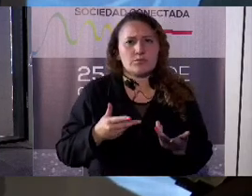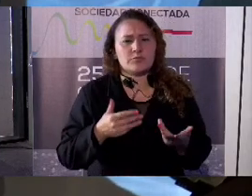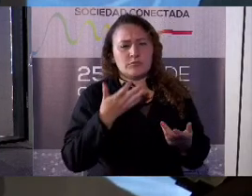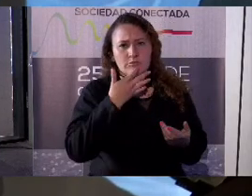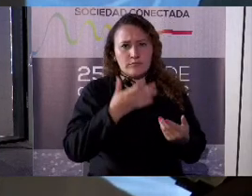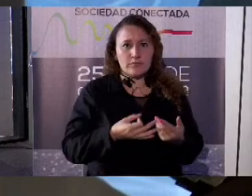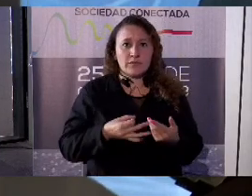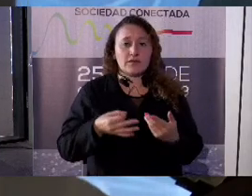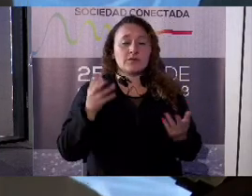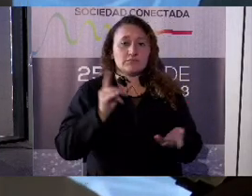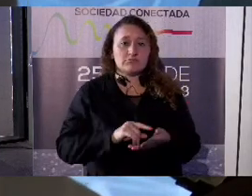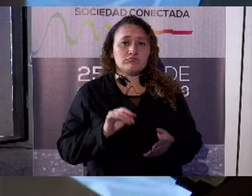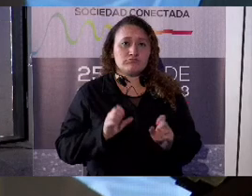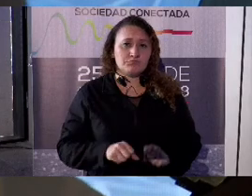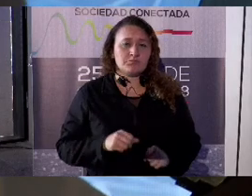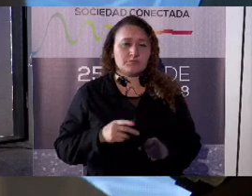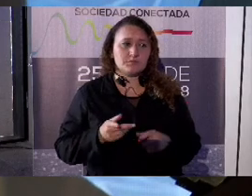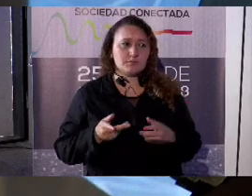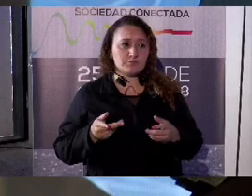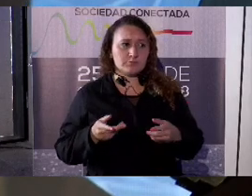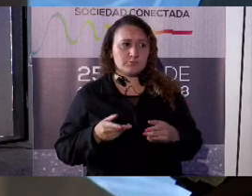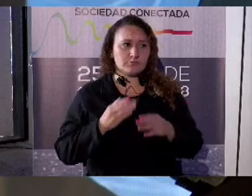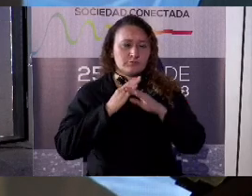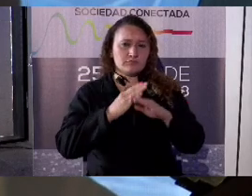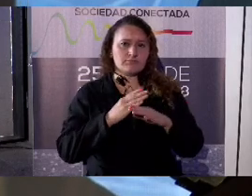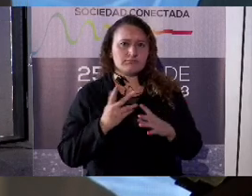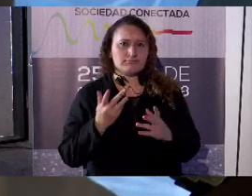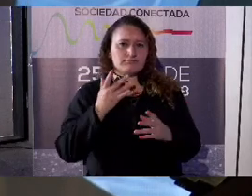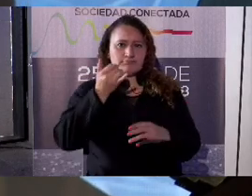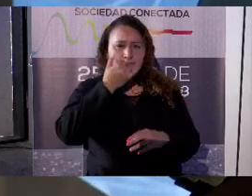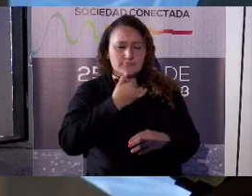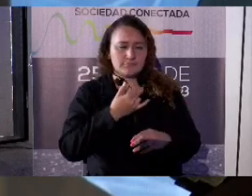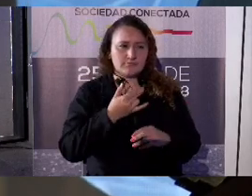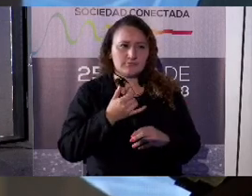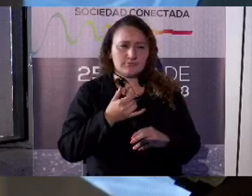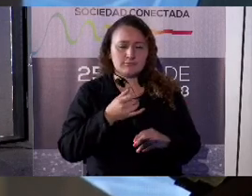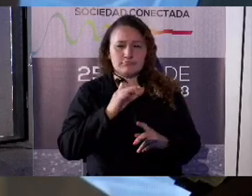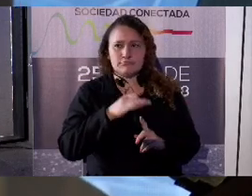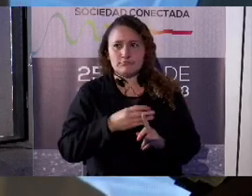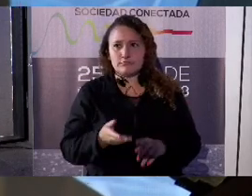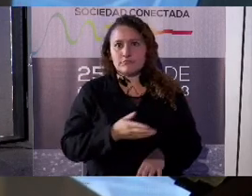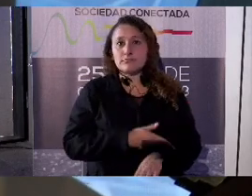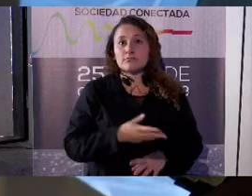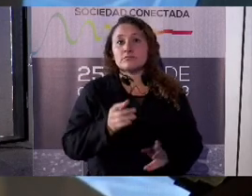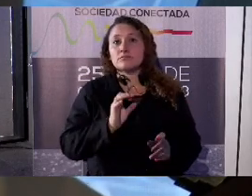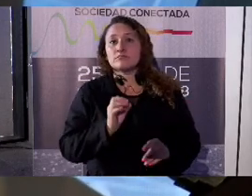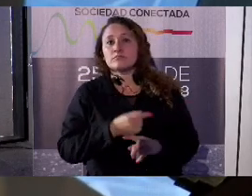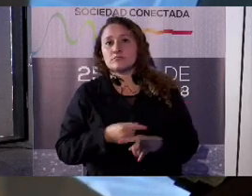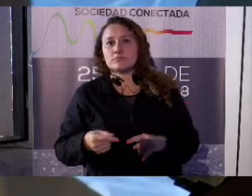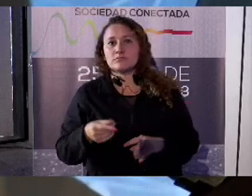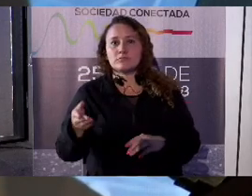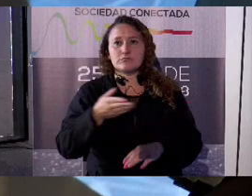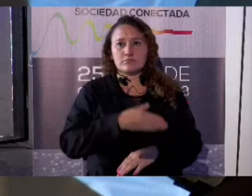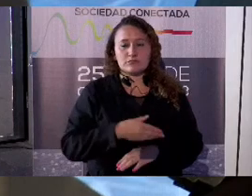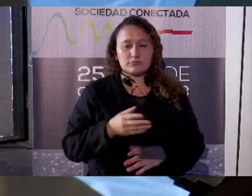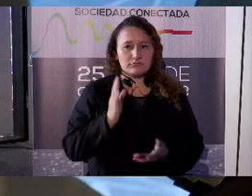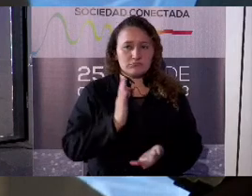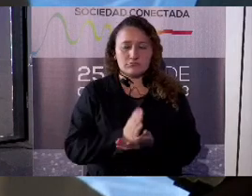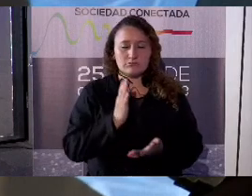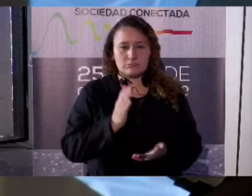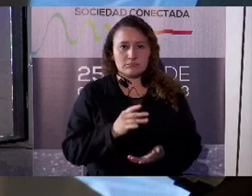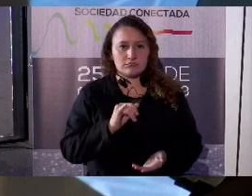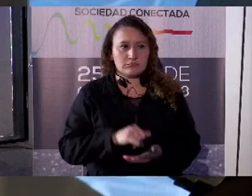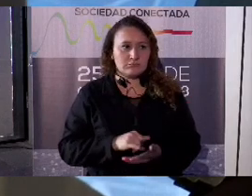y podemos predecir fallas eh tres meses o semanas eh antes de que suceda